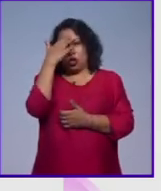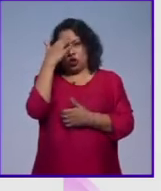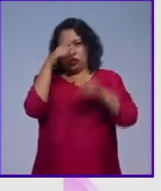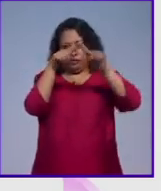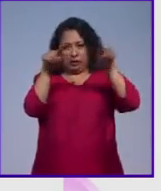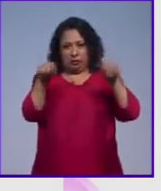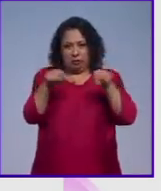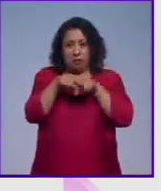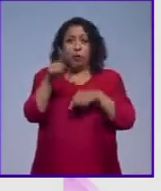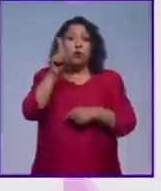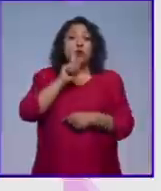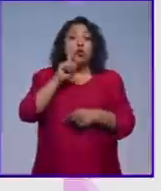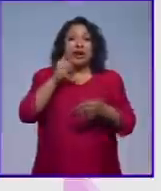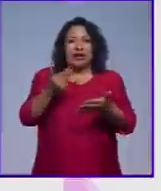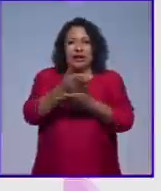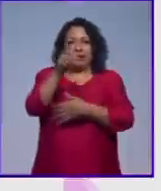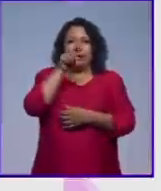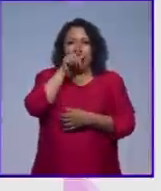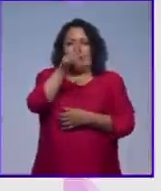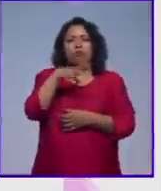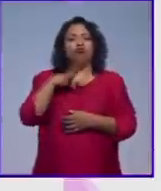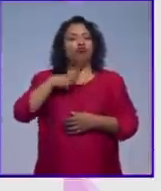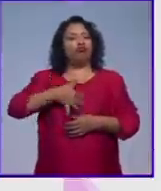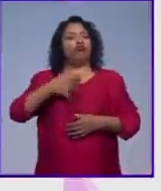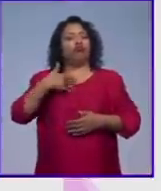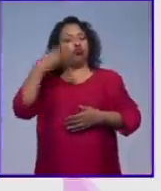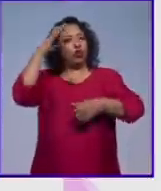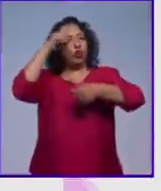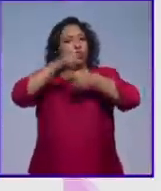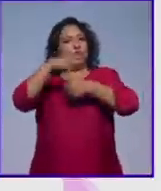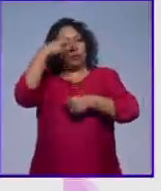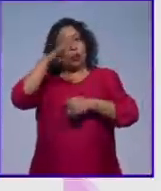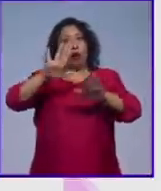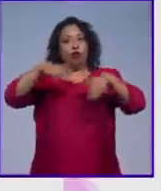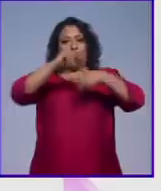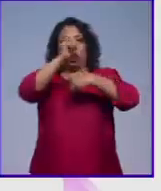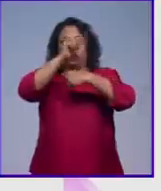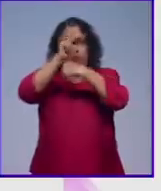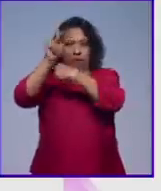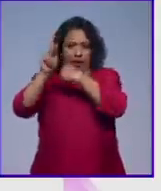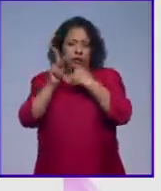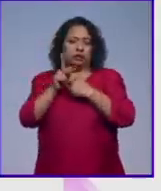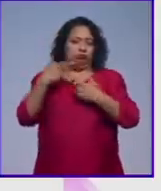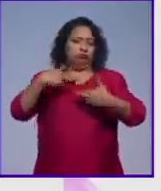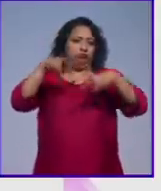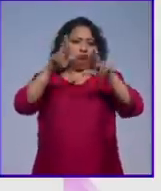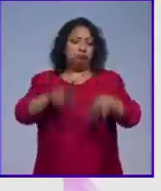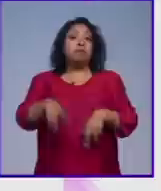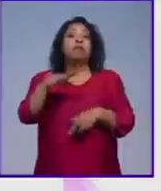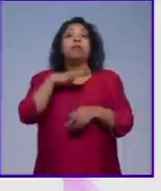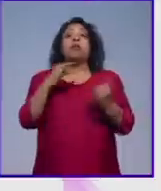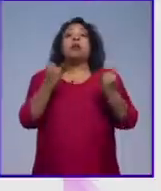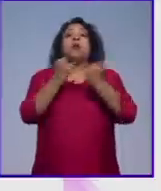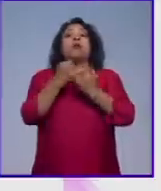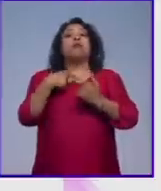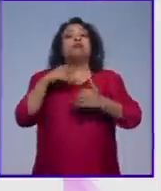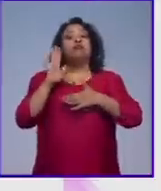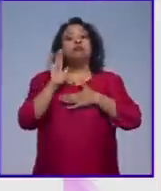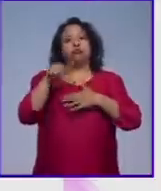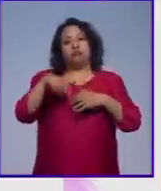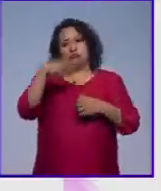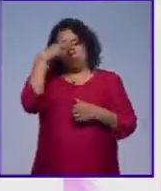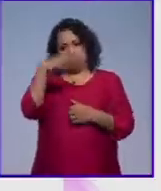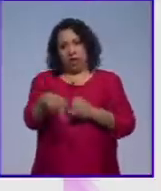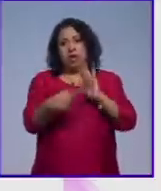La tapatía se dice orgullosa de representar a la cultura mexicana en el extranjero. De igual modo, ha refrendado su presencia en nuestro